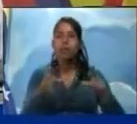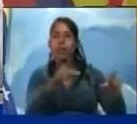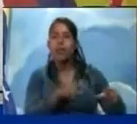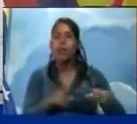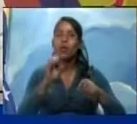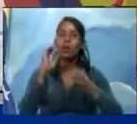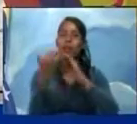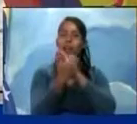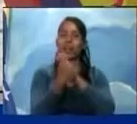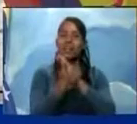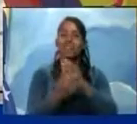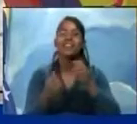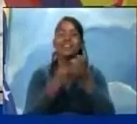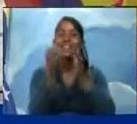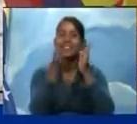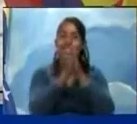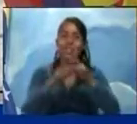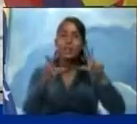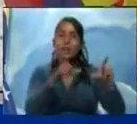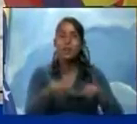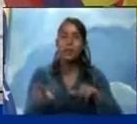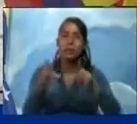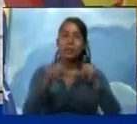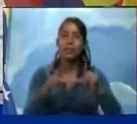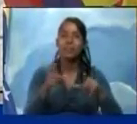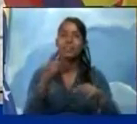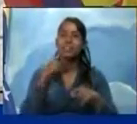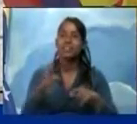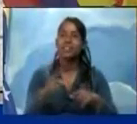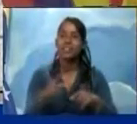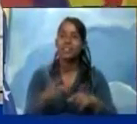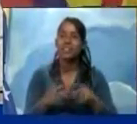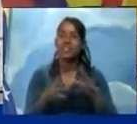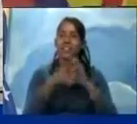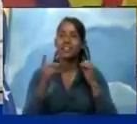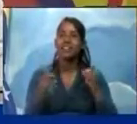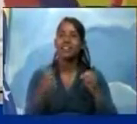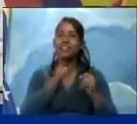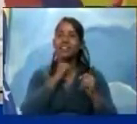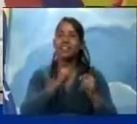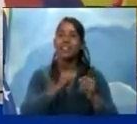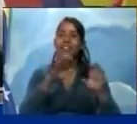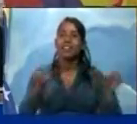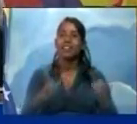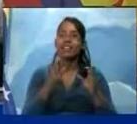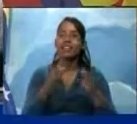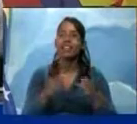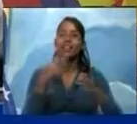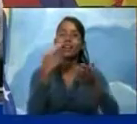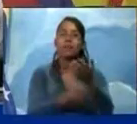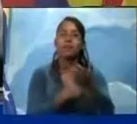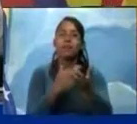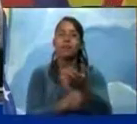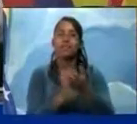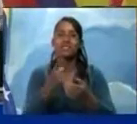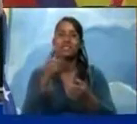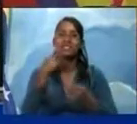Amén. Hermano, oiga, como dicen los católicos, que Dios me salve mi santo lugar. Hermano,